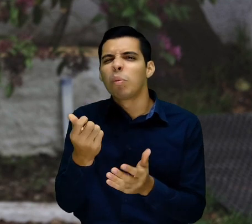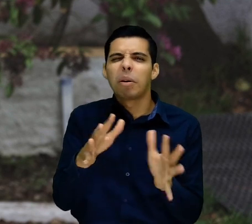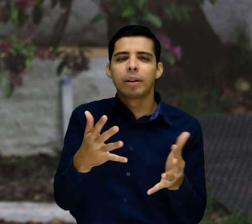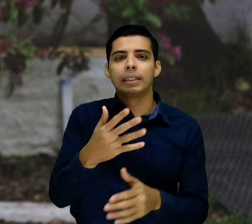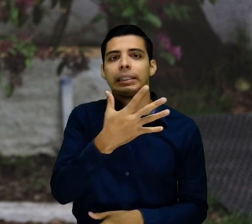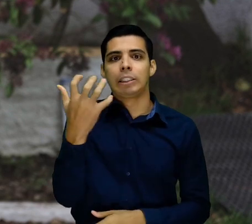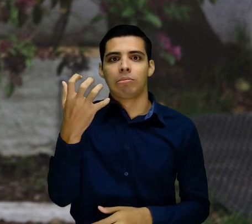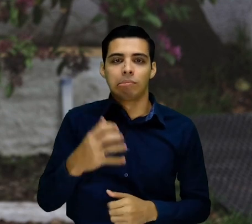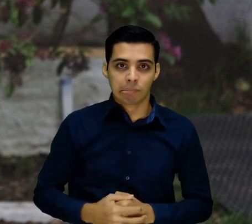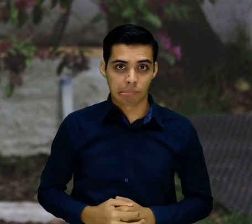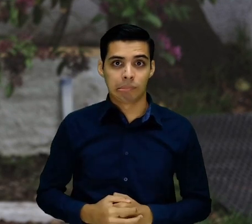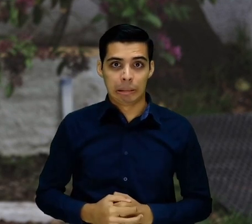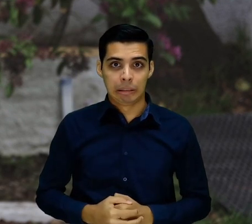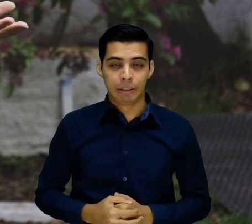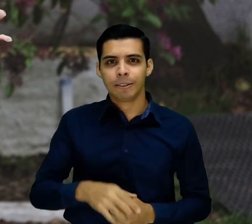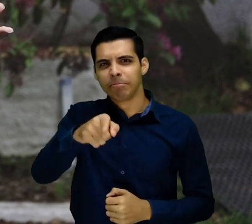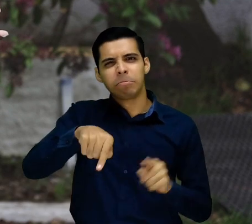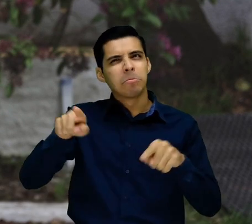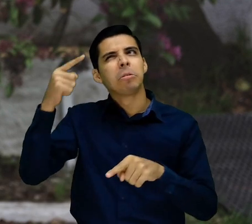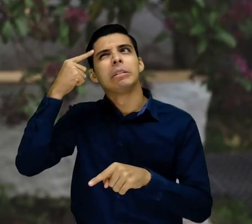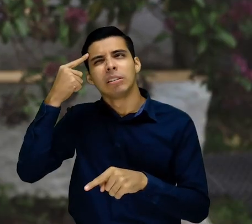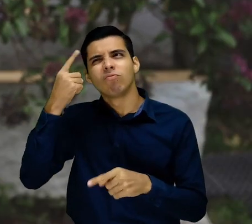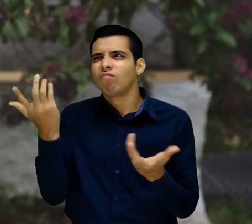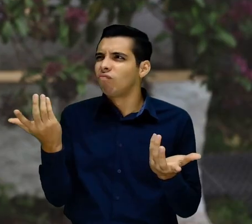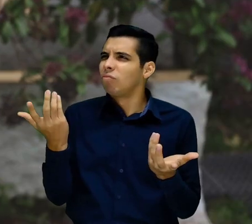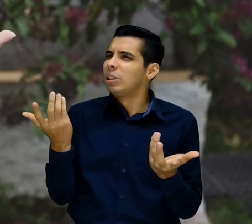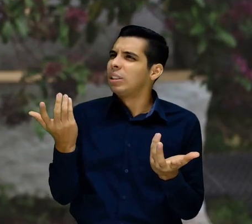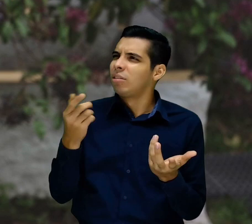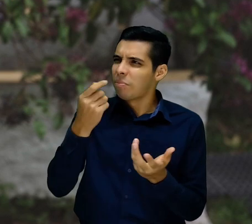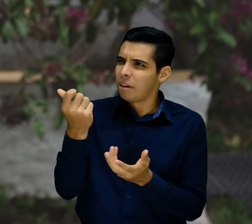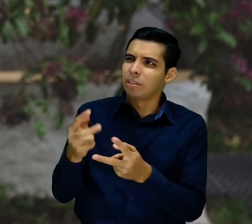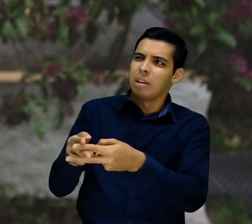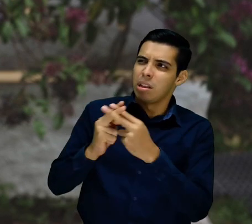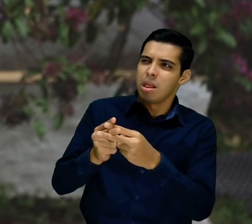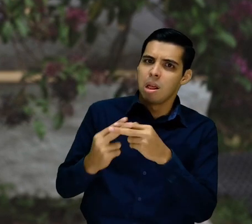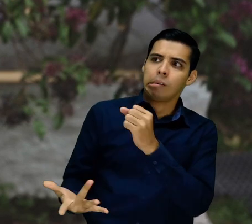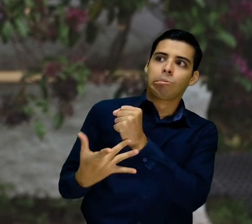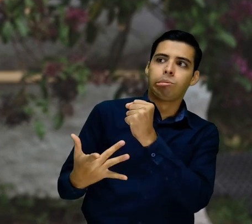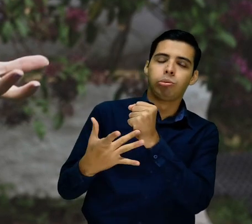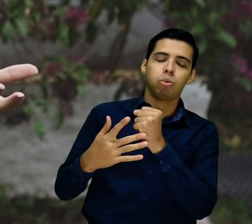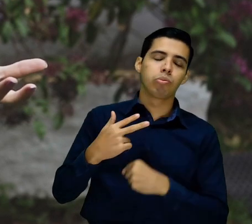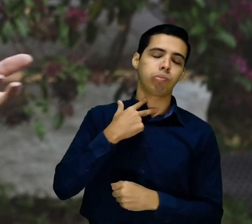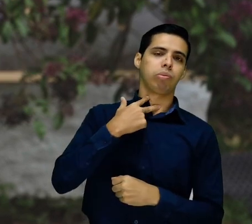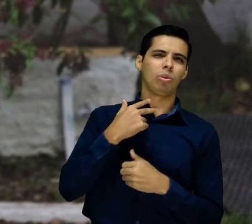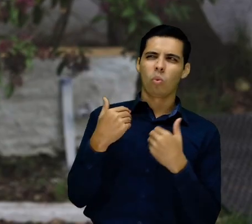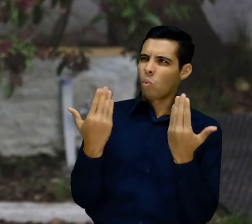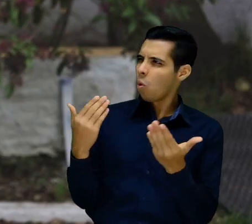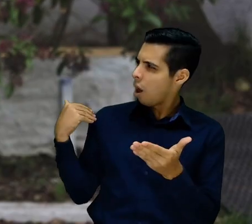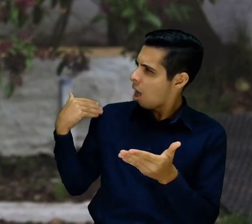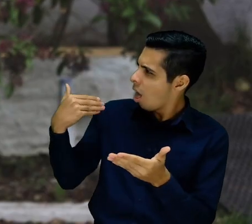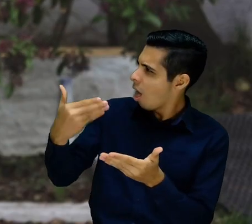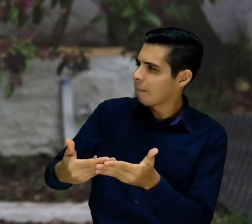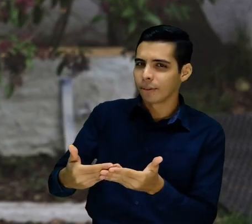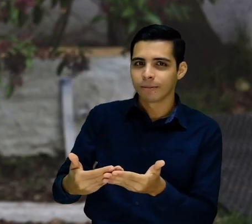de un poco más de 500 pesos. Muchos se preguntarán, ¿cuándo nos endeudamos tanto que no lo percibimos? Así tal